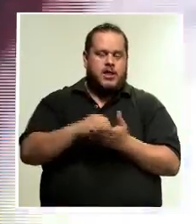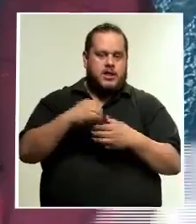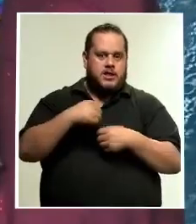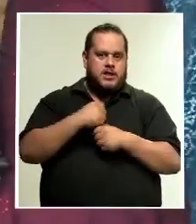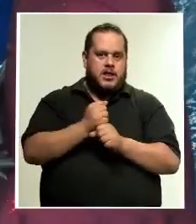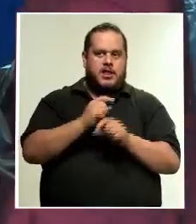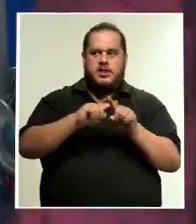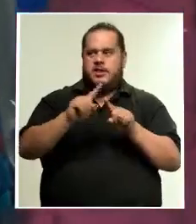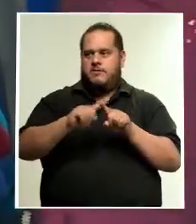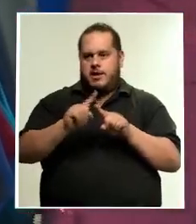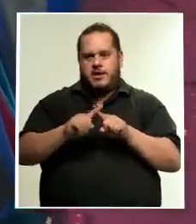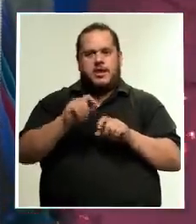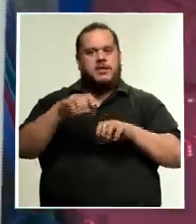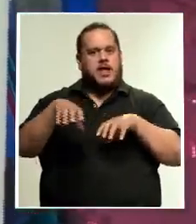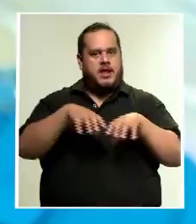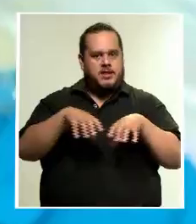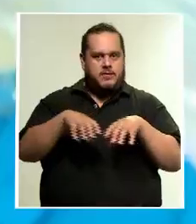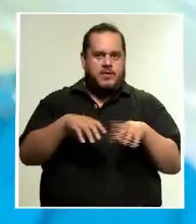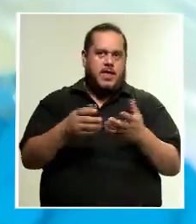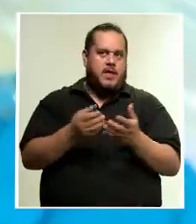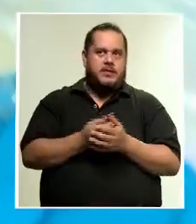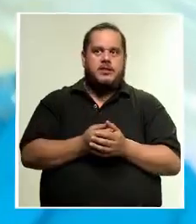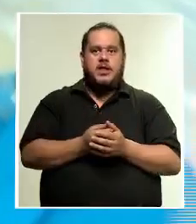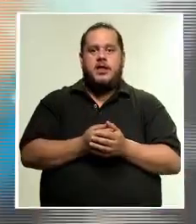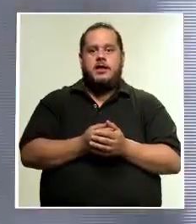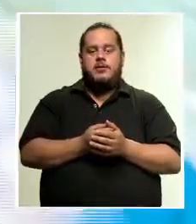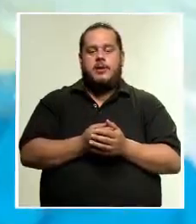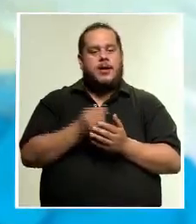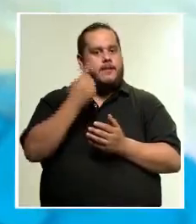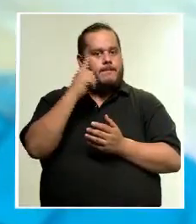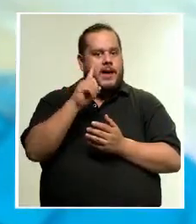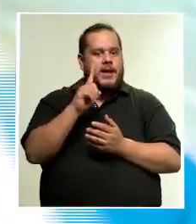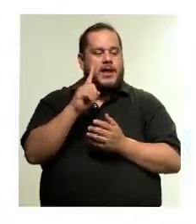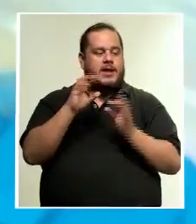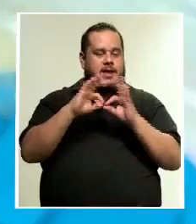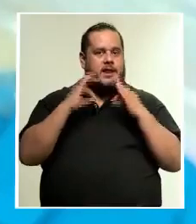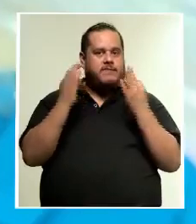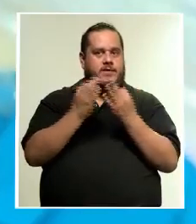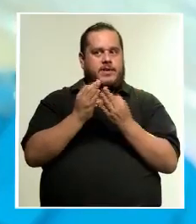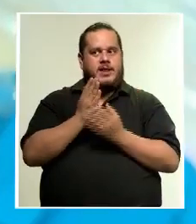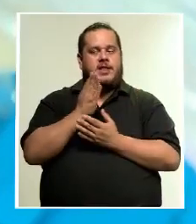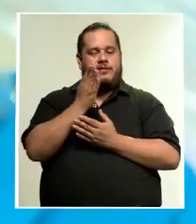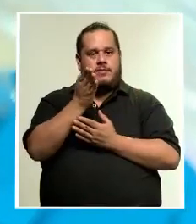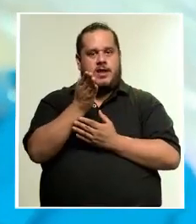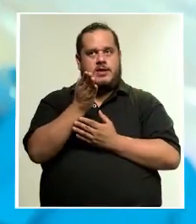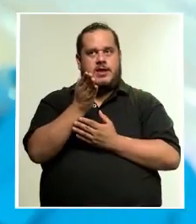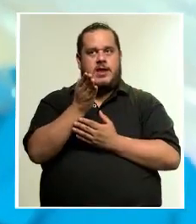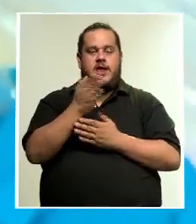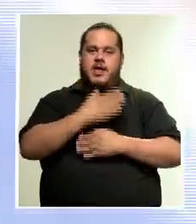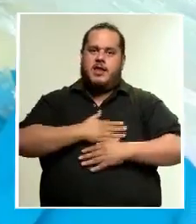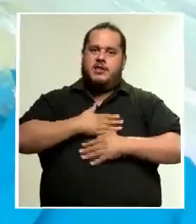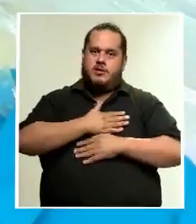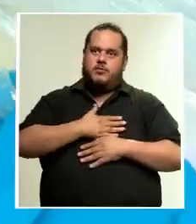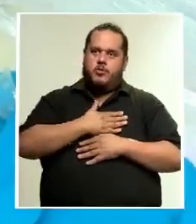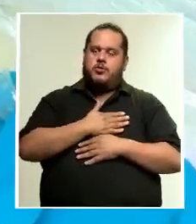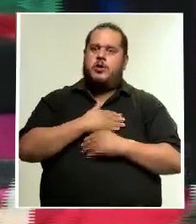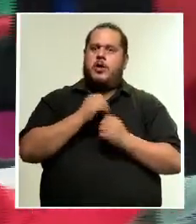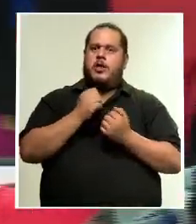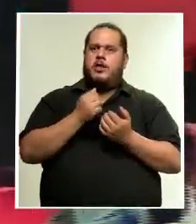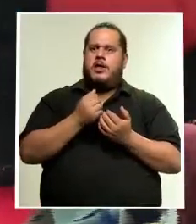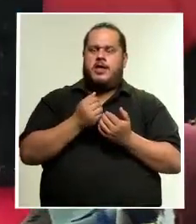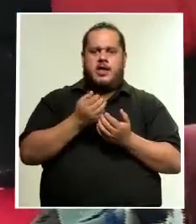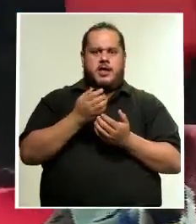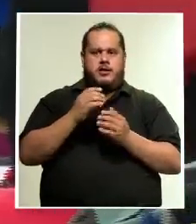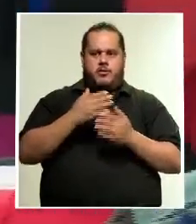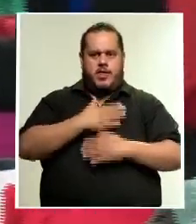diversas actividades, diversas promociones y ofertas para que las familias vayan y disfruten y también puedan reactivar la